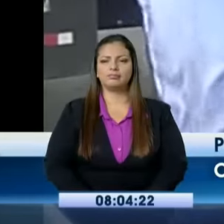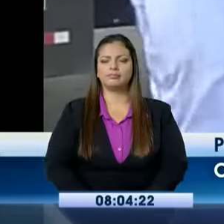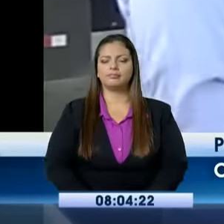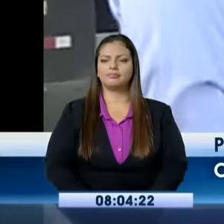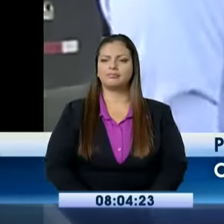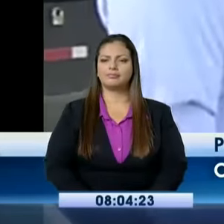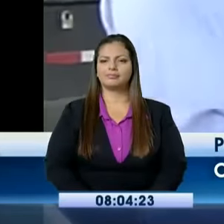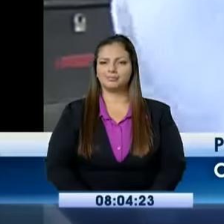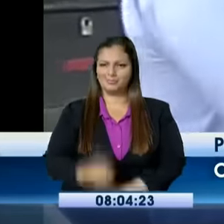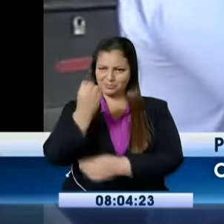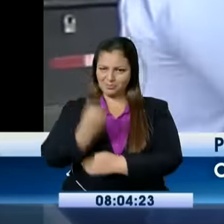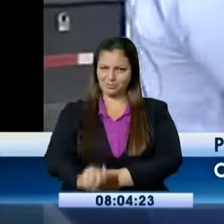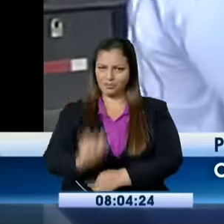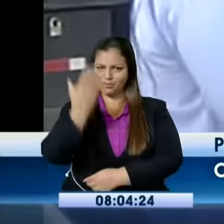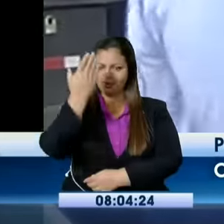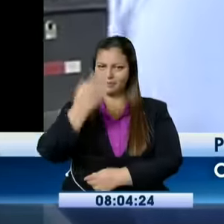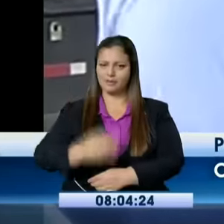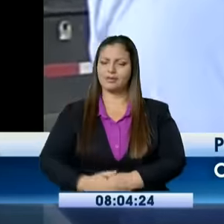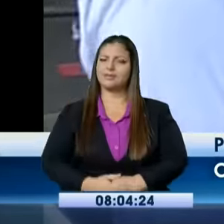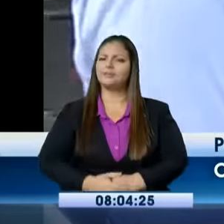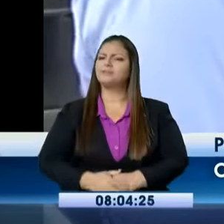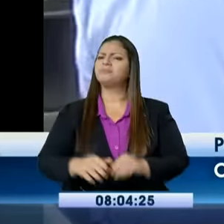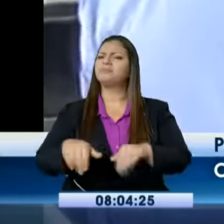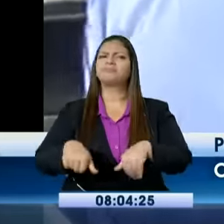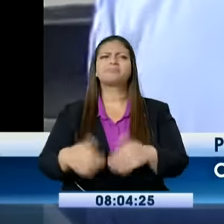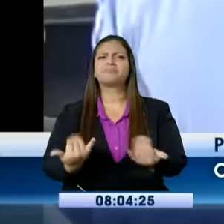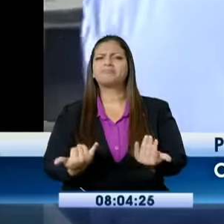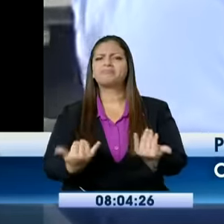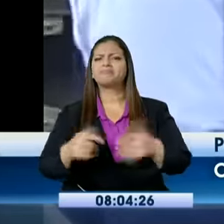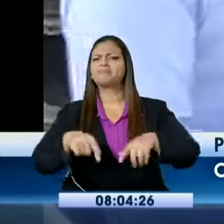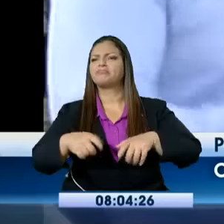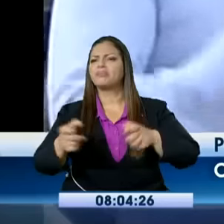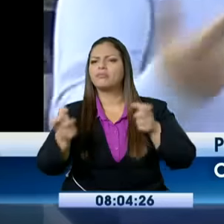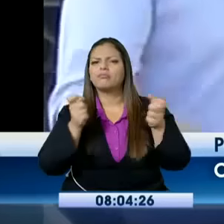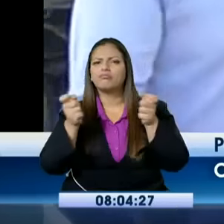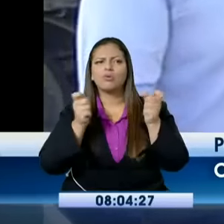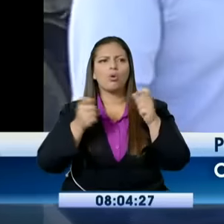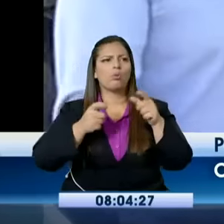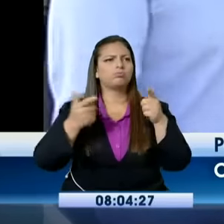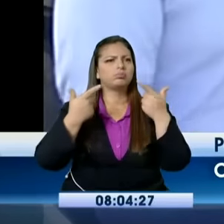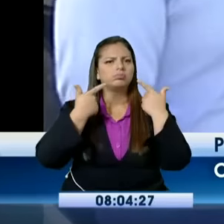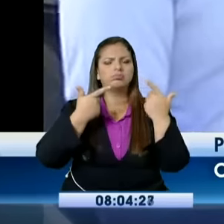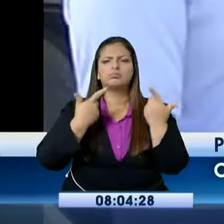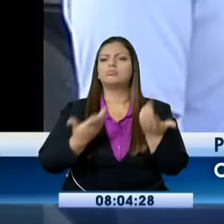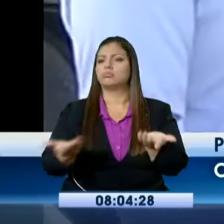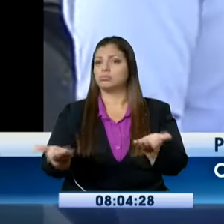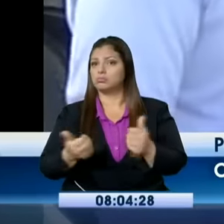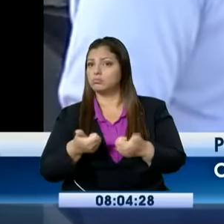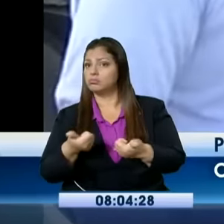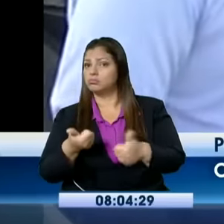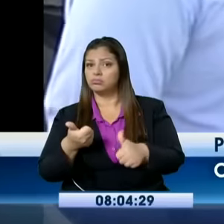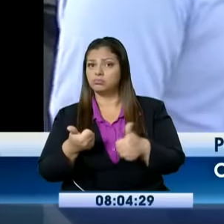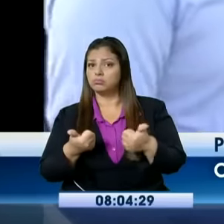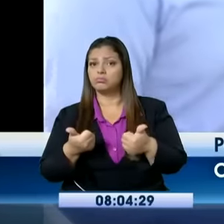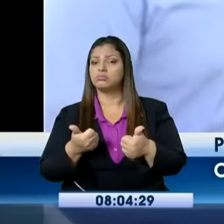poco, ¿ha tenido éxito este operativo? Porque, bueno, aunque sí se han visto más infracciones de tránsito.